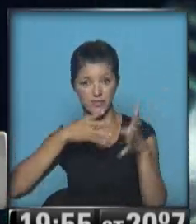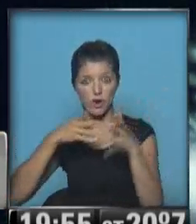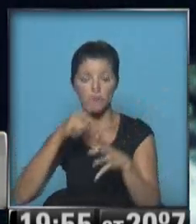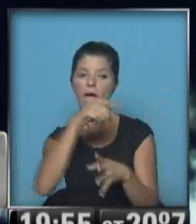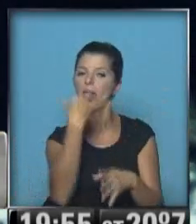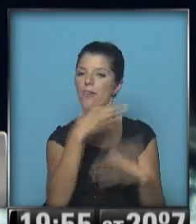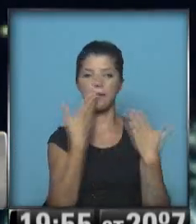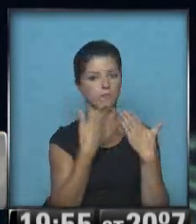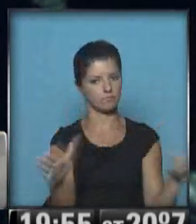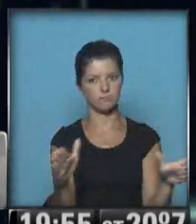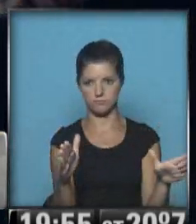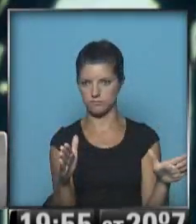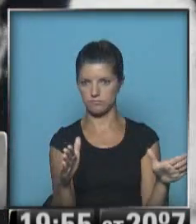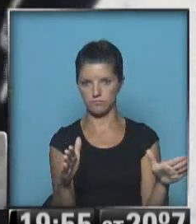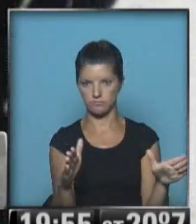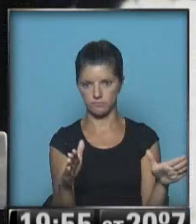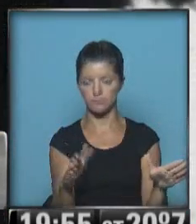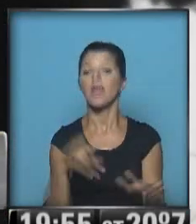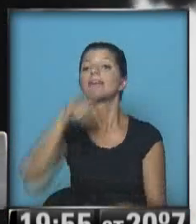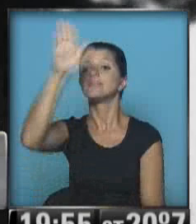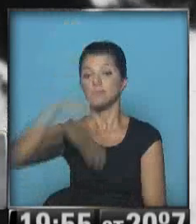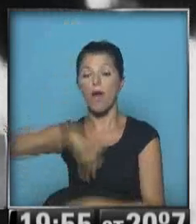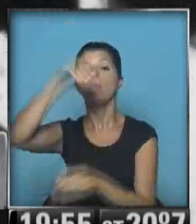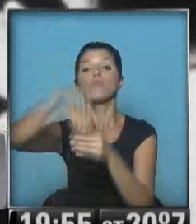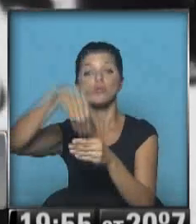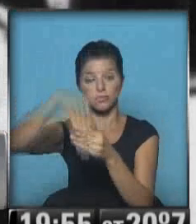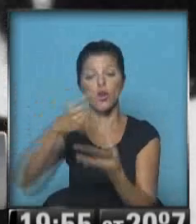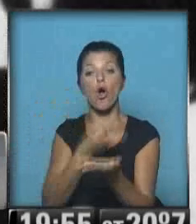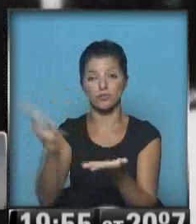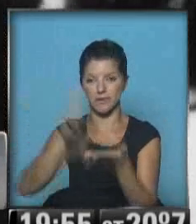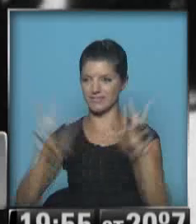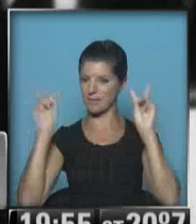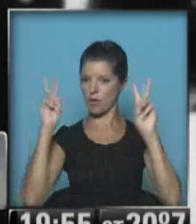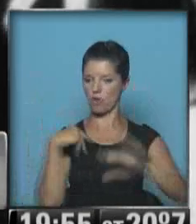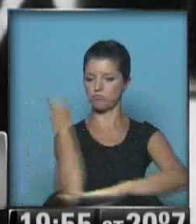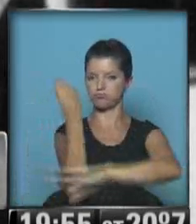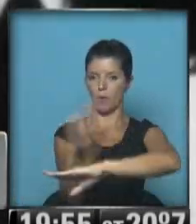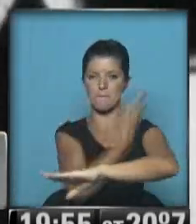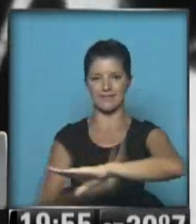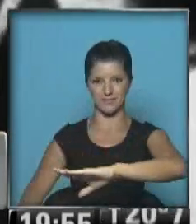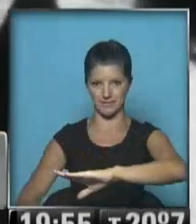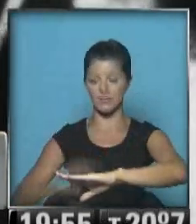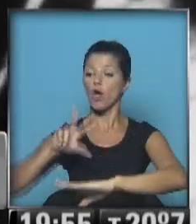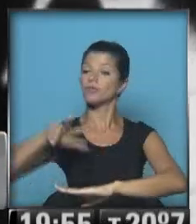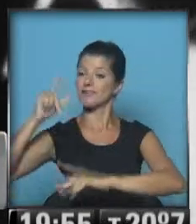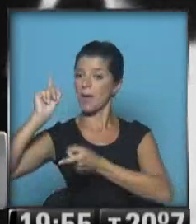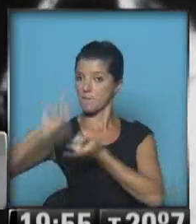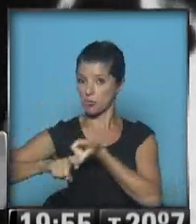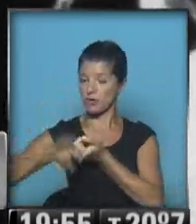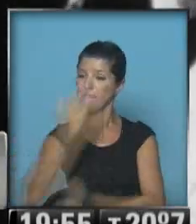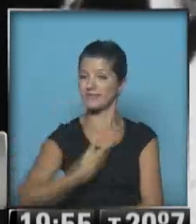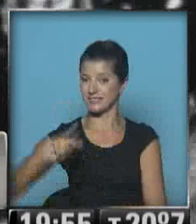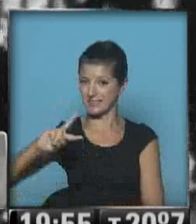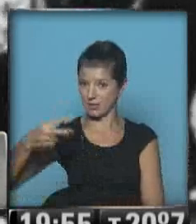forzado a renunciar se llama a nuevas elecciones y perón toma el poder con su tercera esposa como vicepresidenta